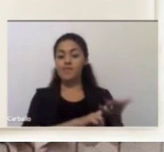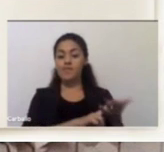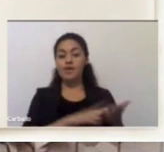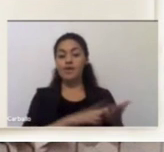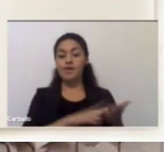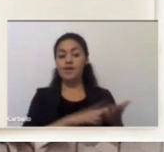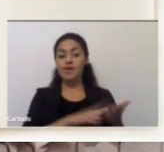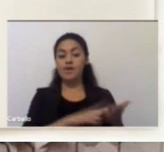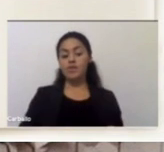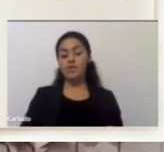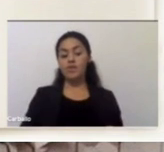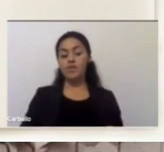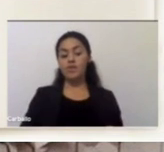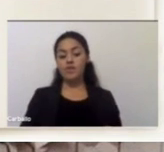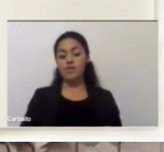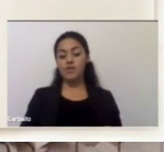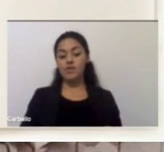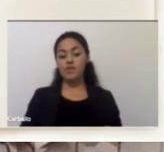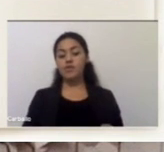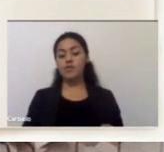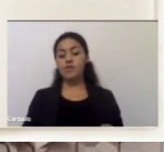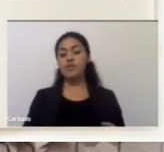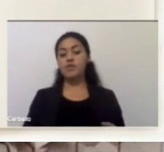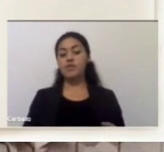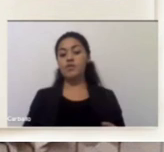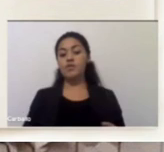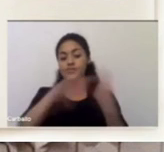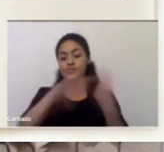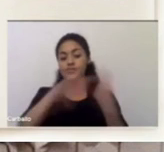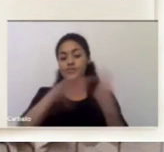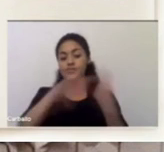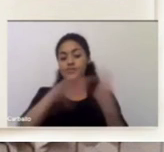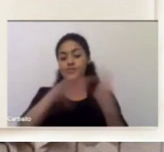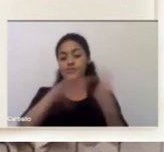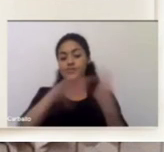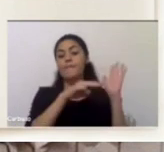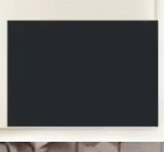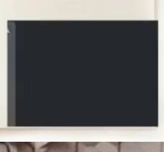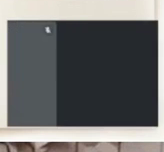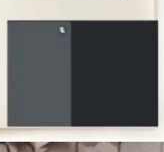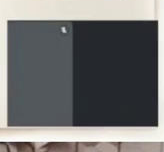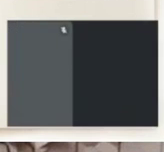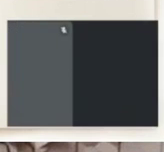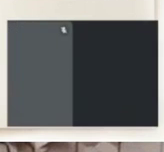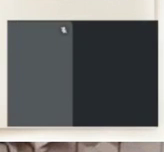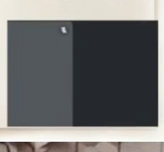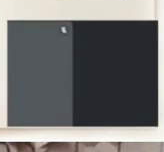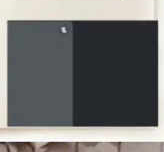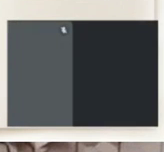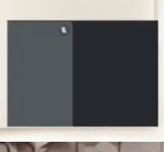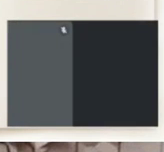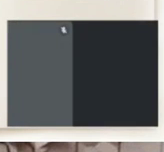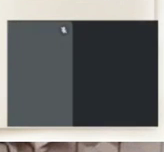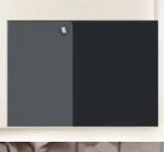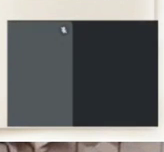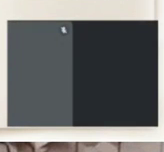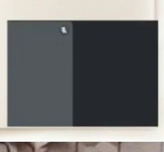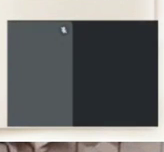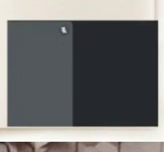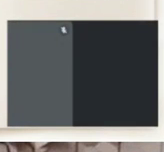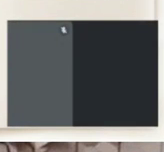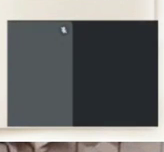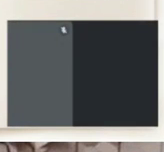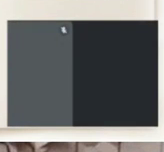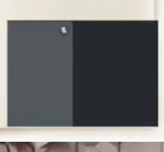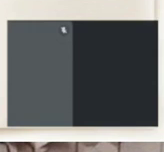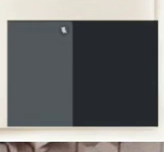Eugenia Campos Galván. Quinto, se solicita al Instituto Estatal Electoral que en auxilio de las labores de este tribunal notifique la